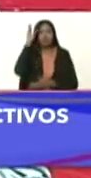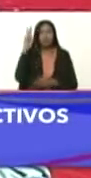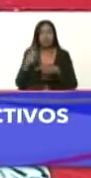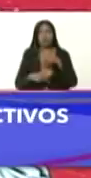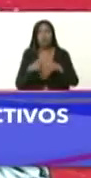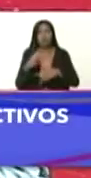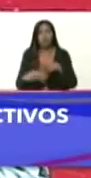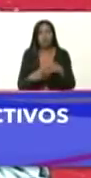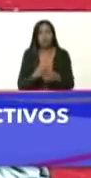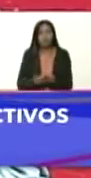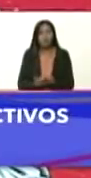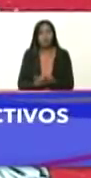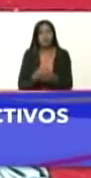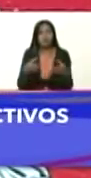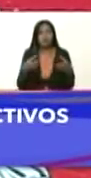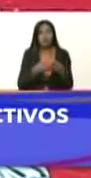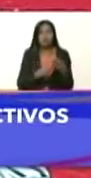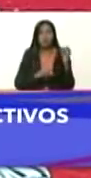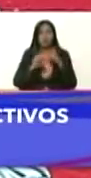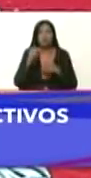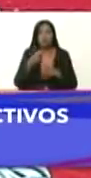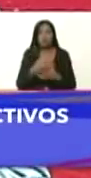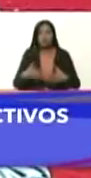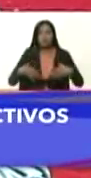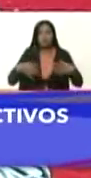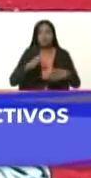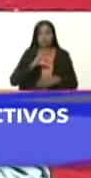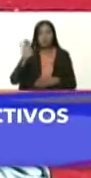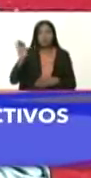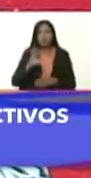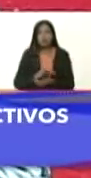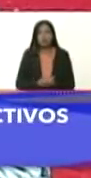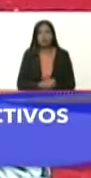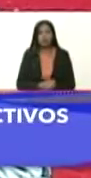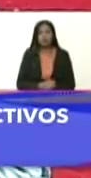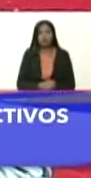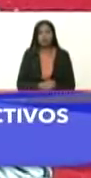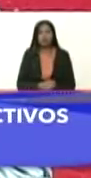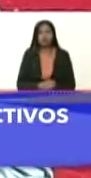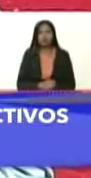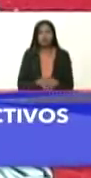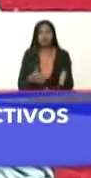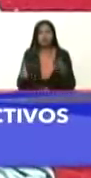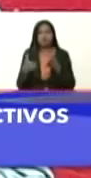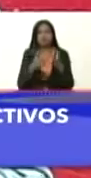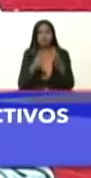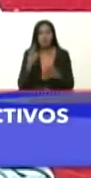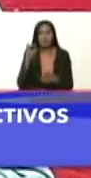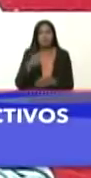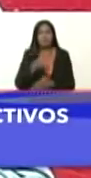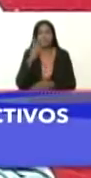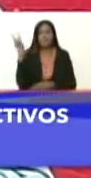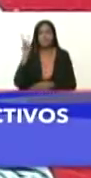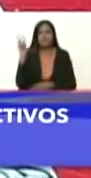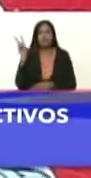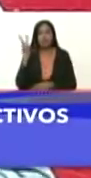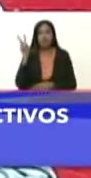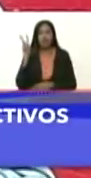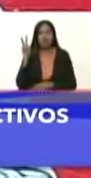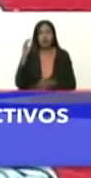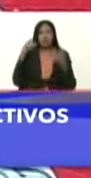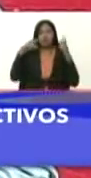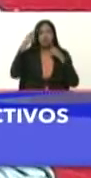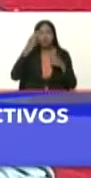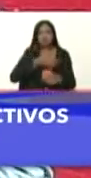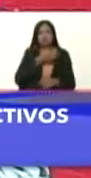productiva, de la generación de riqueza para el país, como camino venezolano y chavista